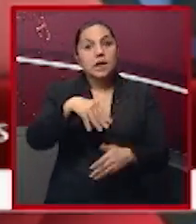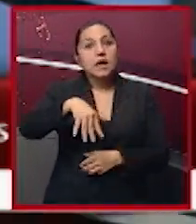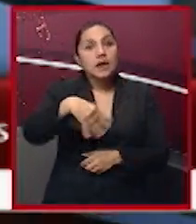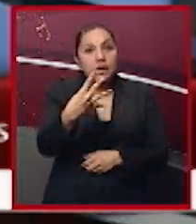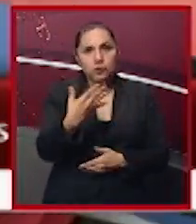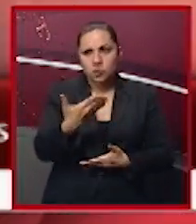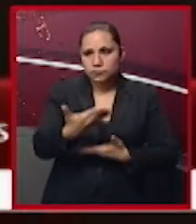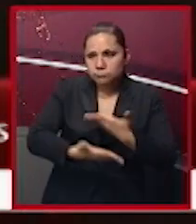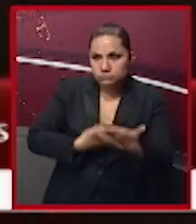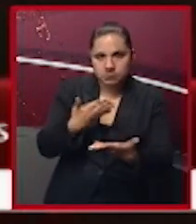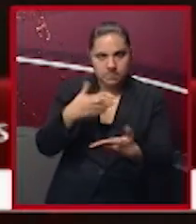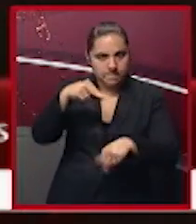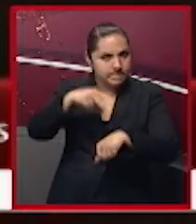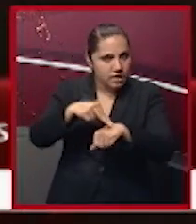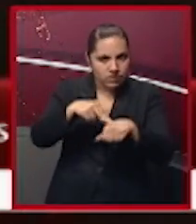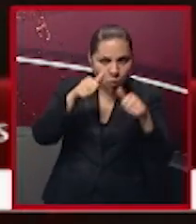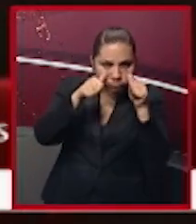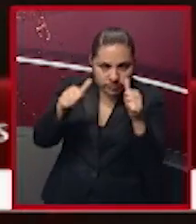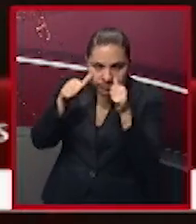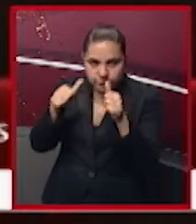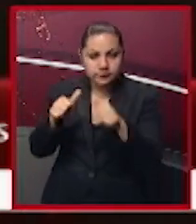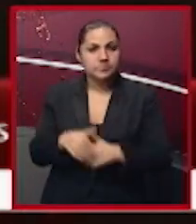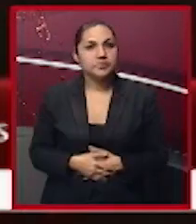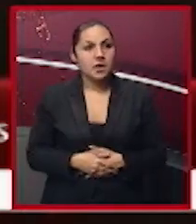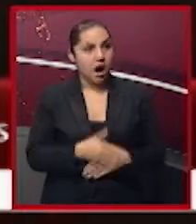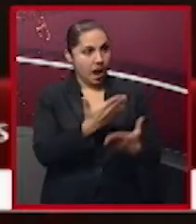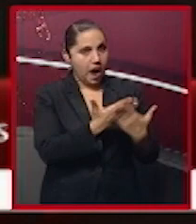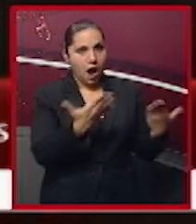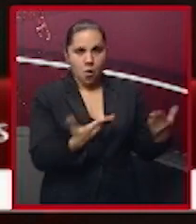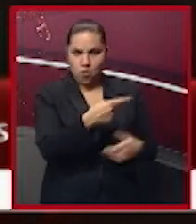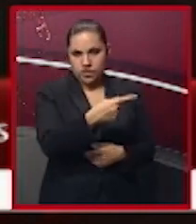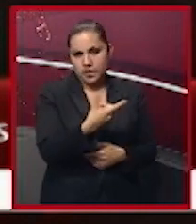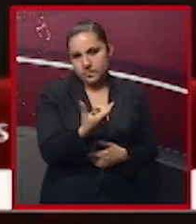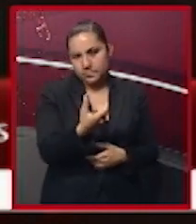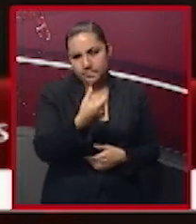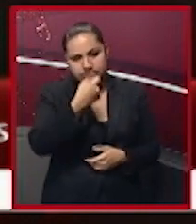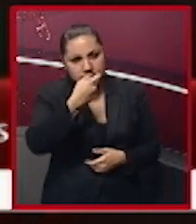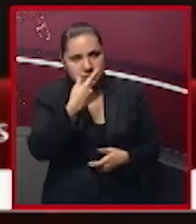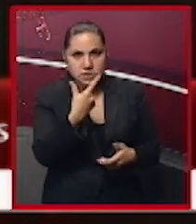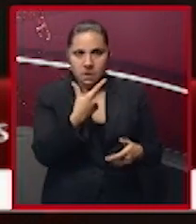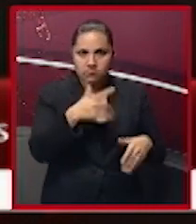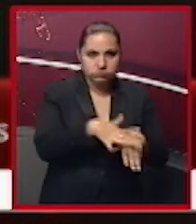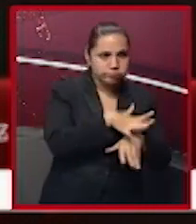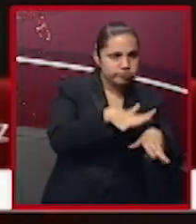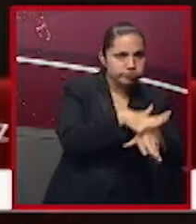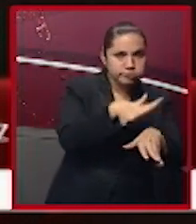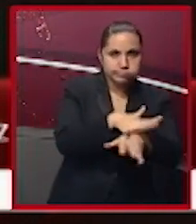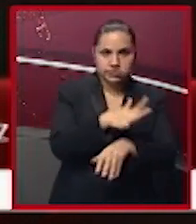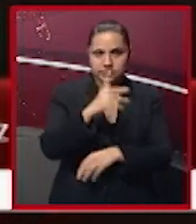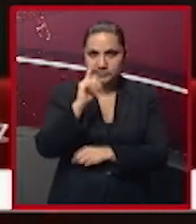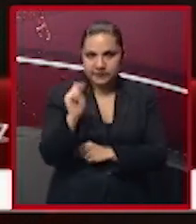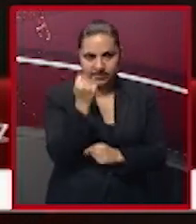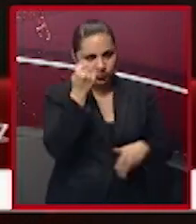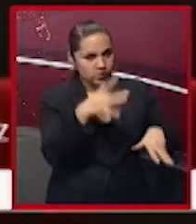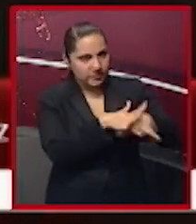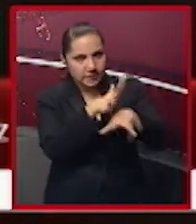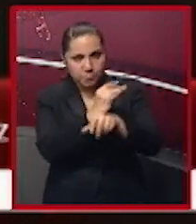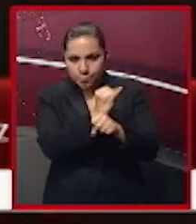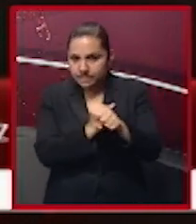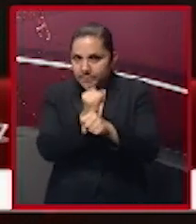médicos. Gracias a los avances de la medicina, necesitamos desde hoy ir pensando en el